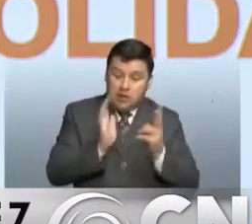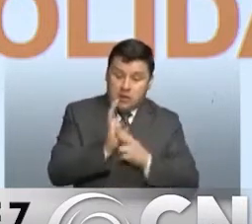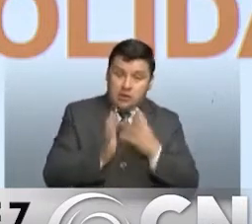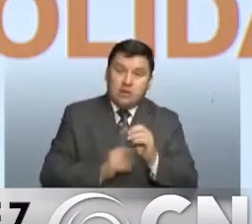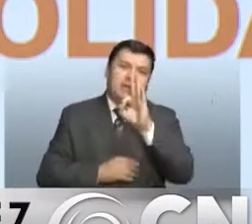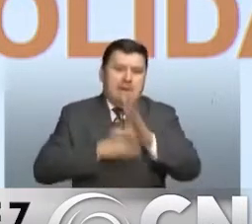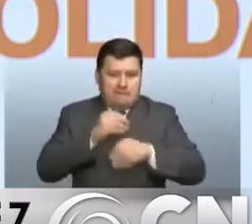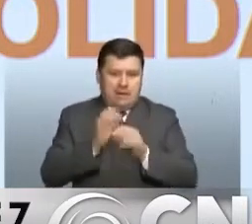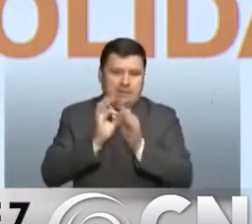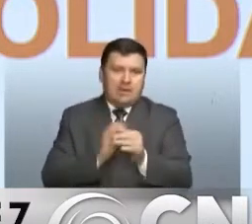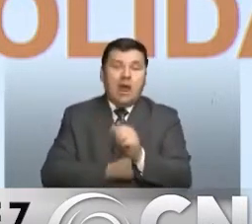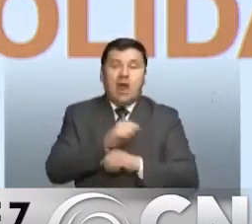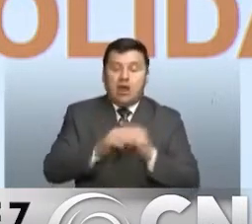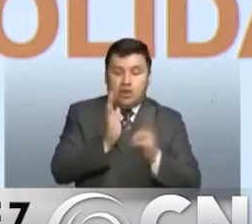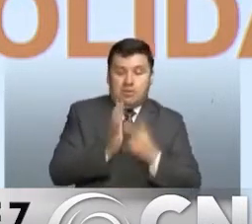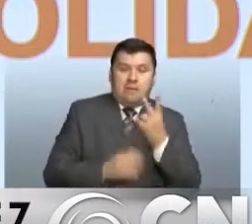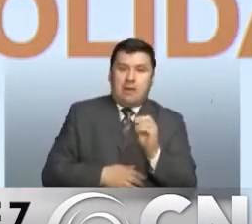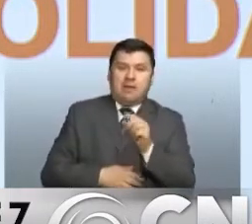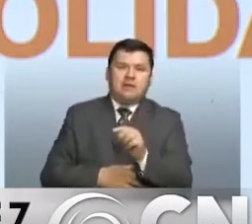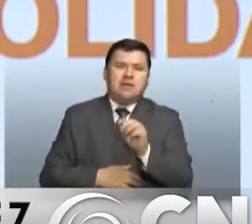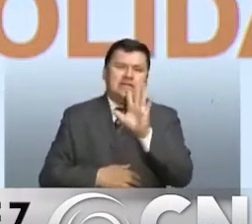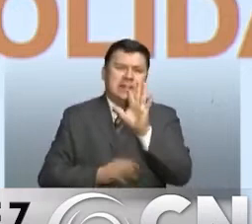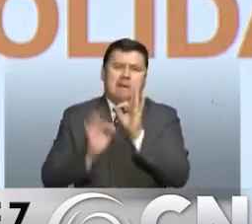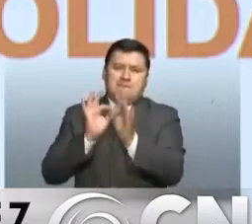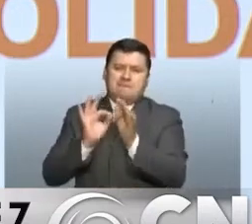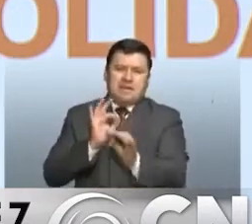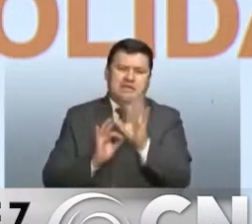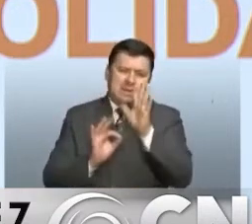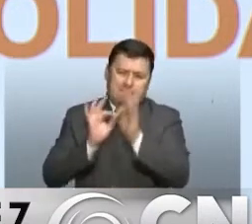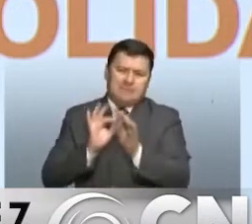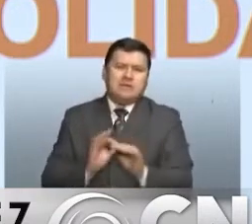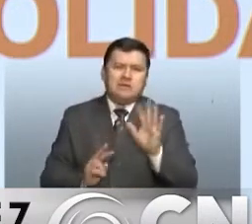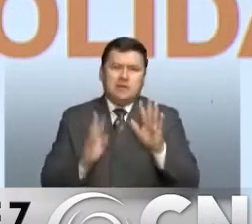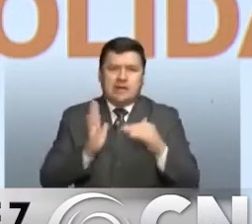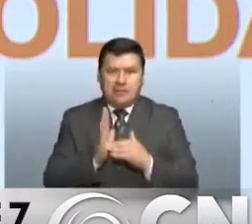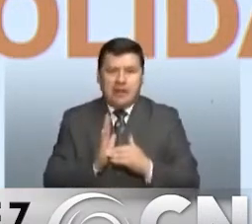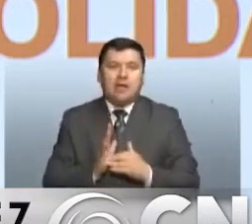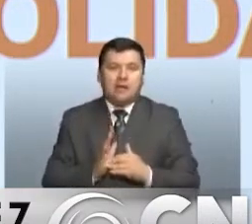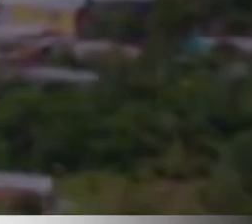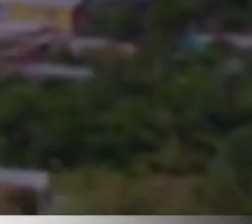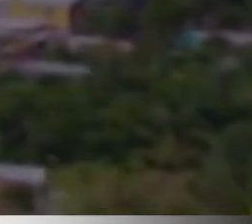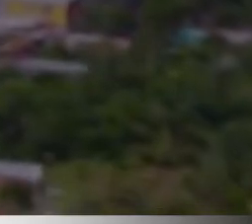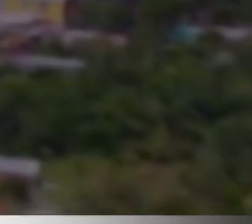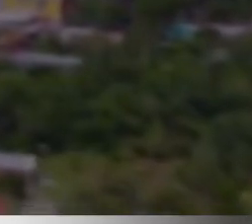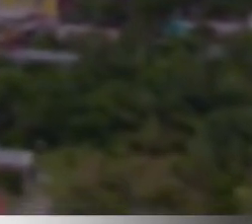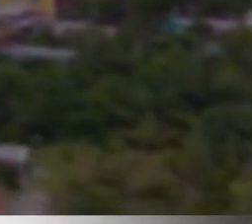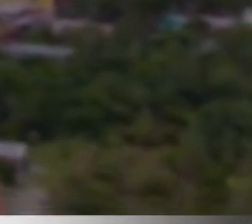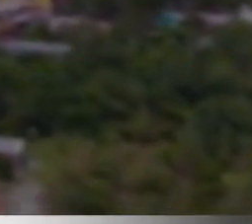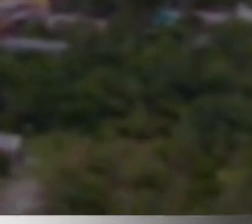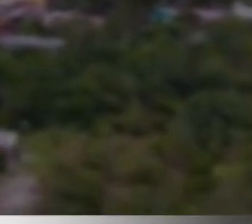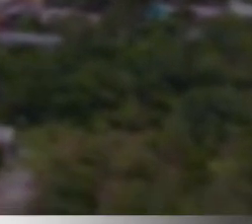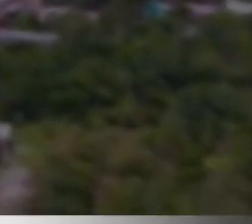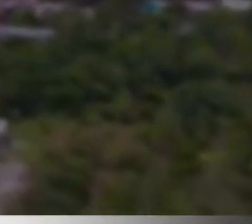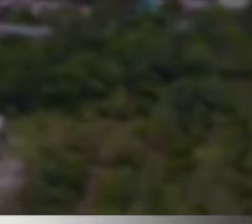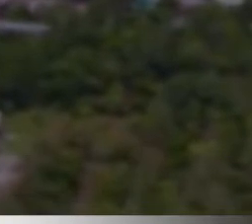tres vídeos adicionales en el 2020 tendremos cinco giros cinco giros de 75.000 pesos cada dos meses los beneficiarios por el